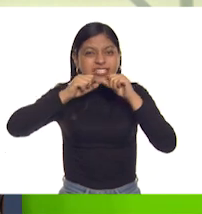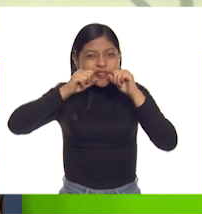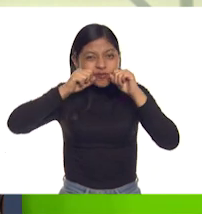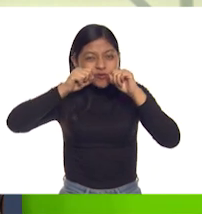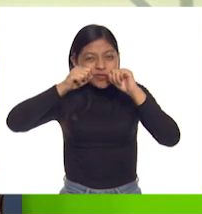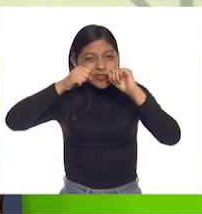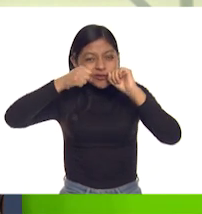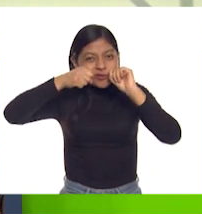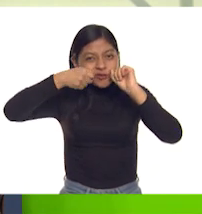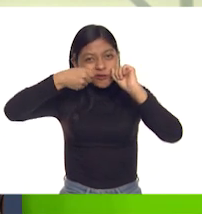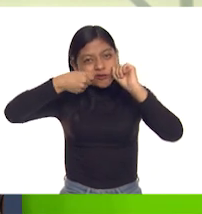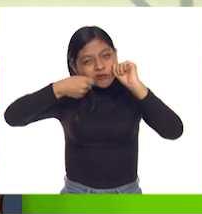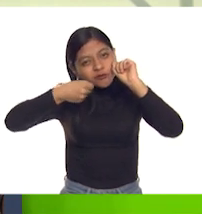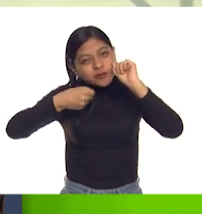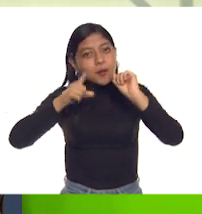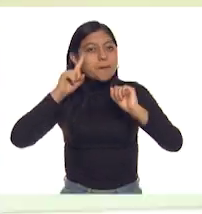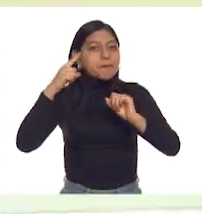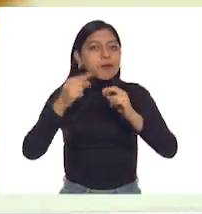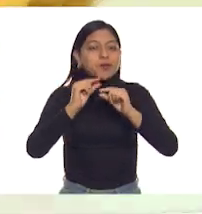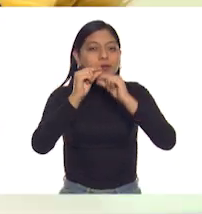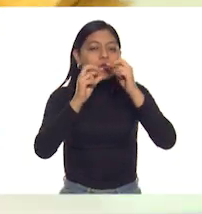dientes.